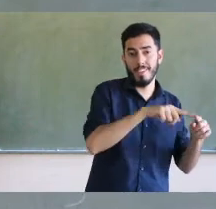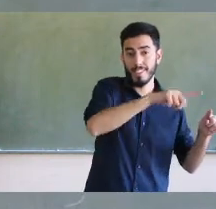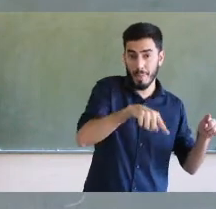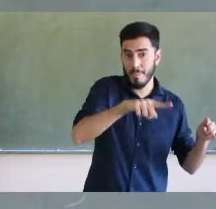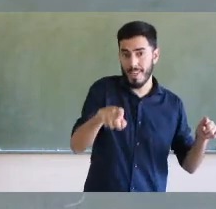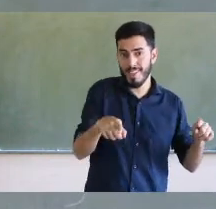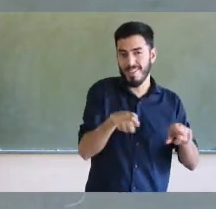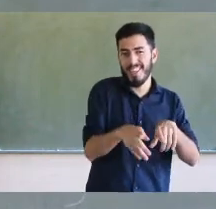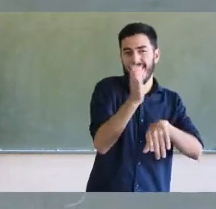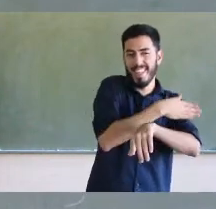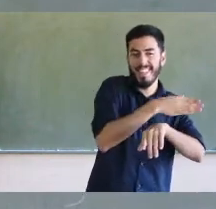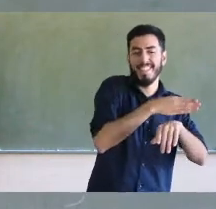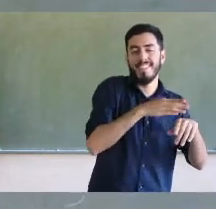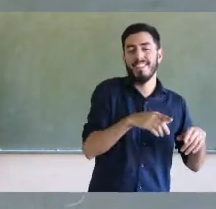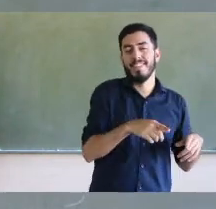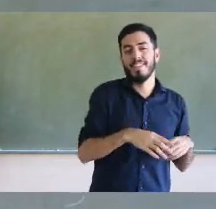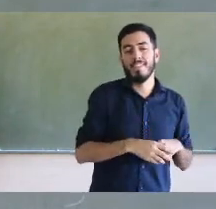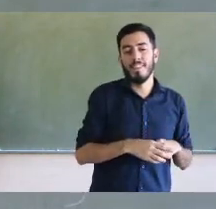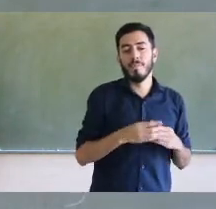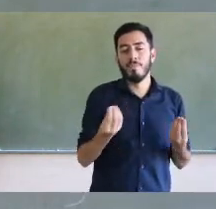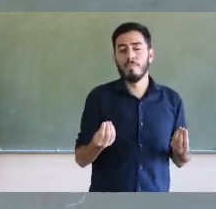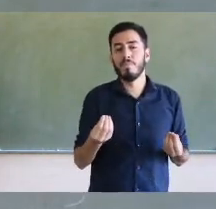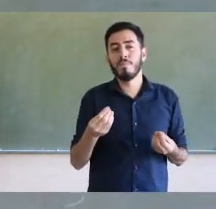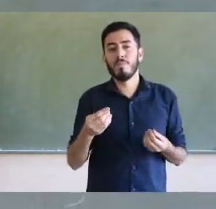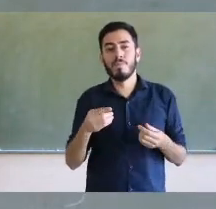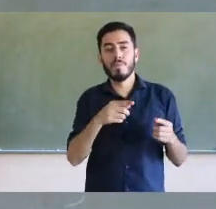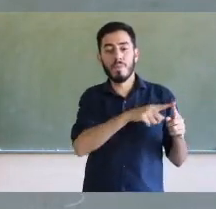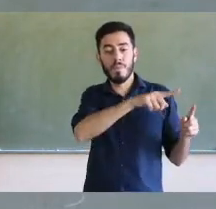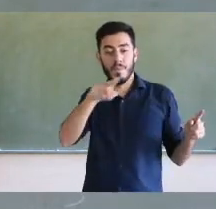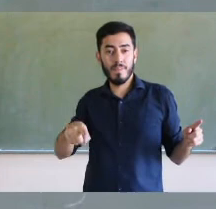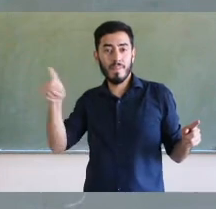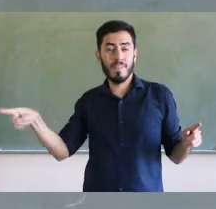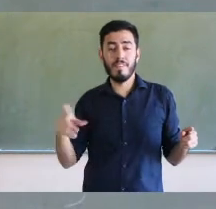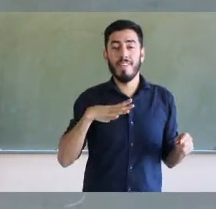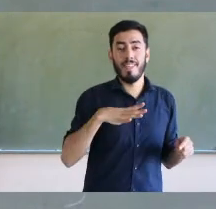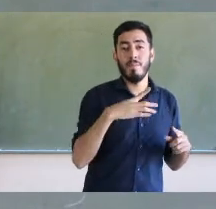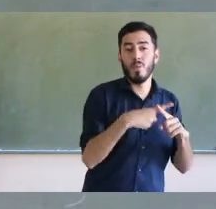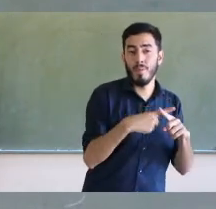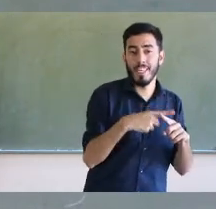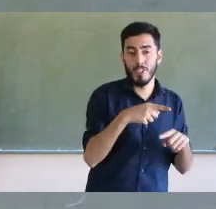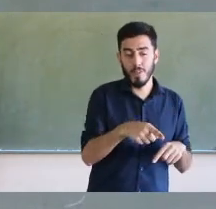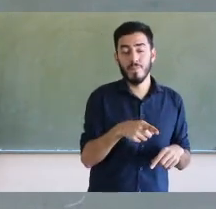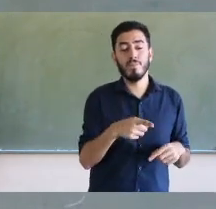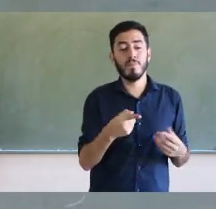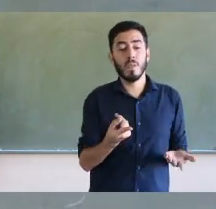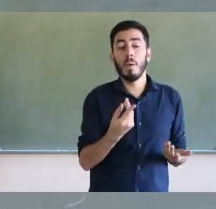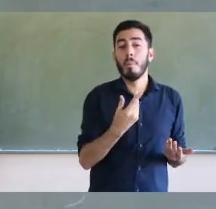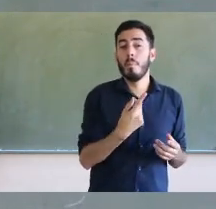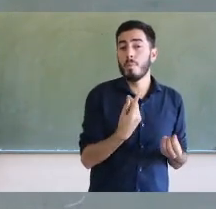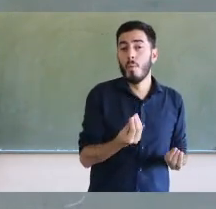separé al principio, en el signo menos, me queda la multiplicación por resolver. Entonces, lo primero que hacía en una